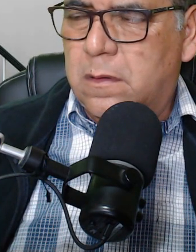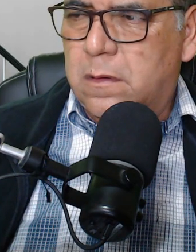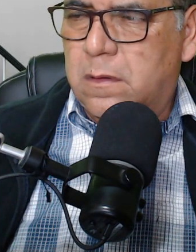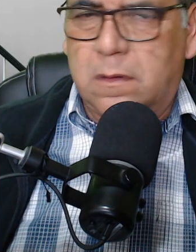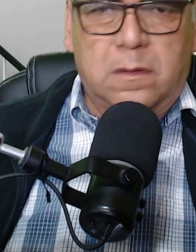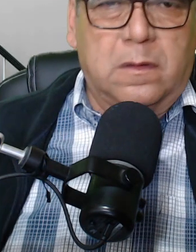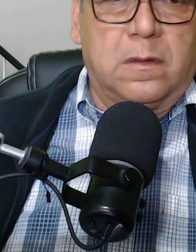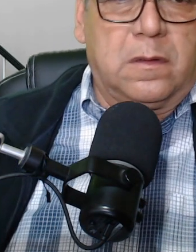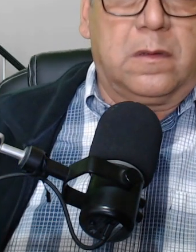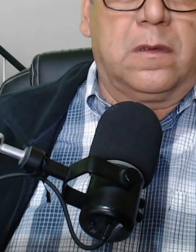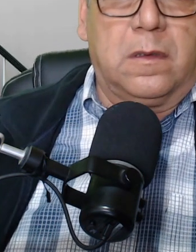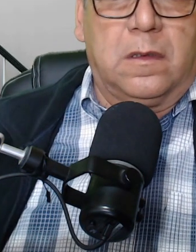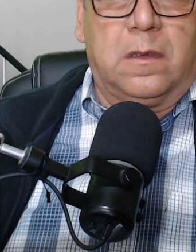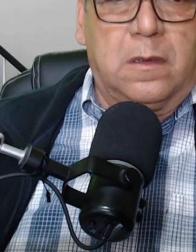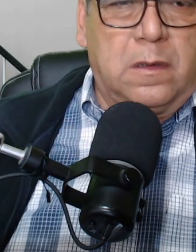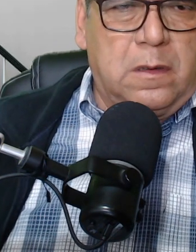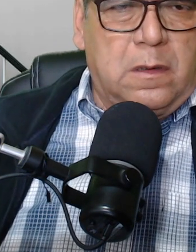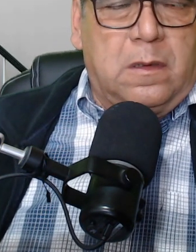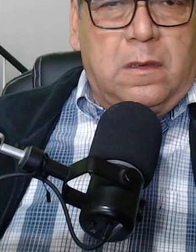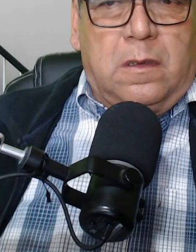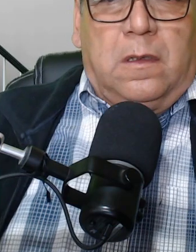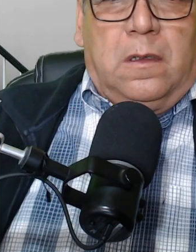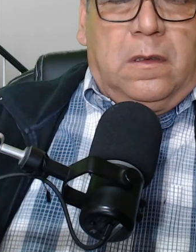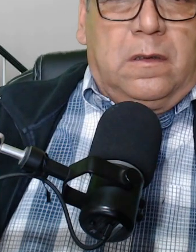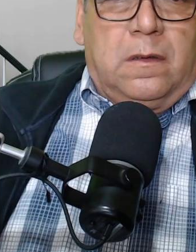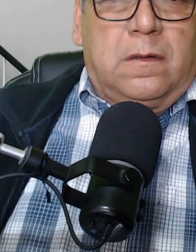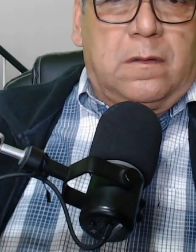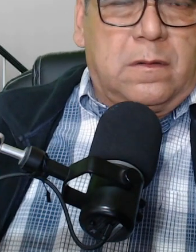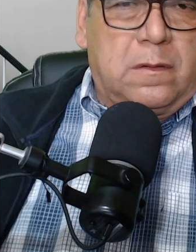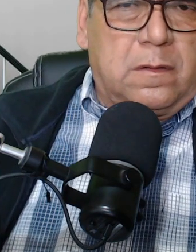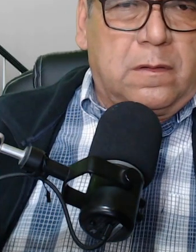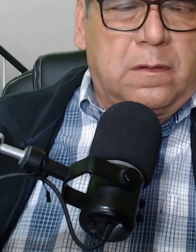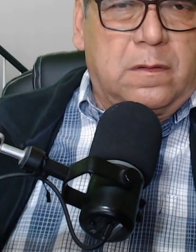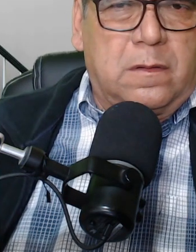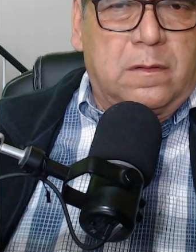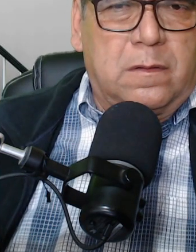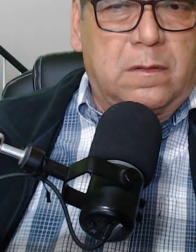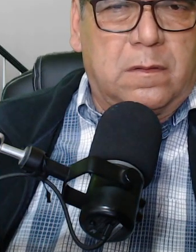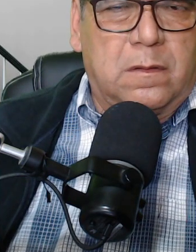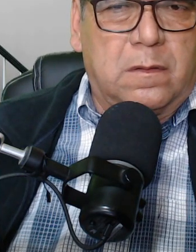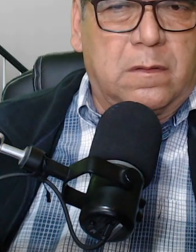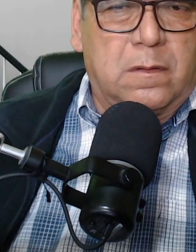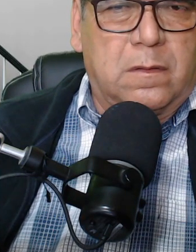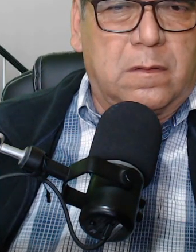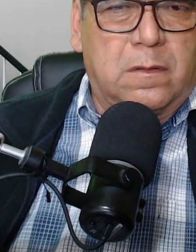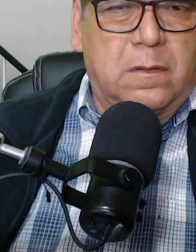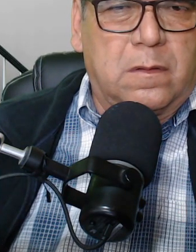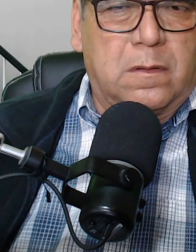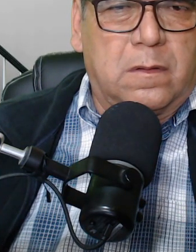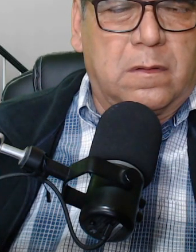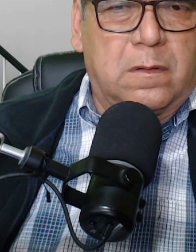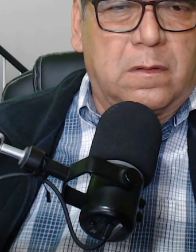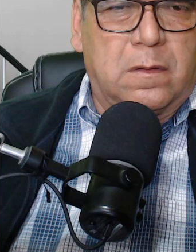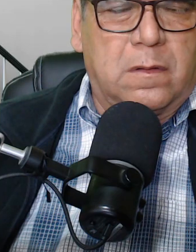Un saludo a todos. Pues realmente la propuesta de reforma constitucional que se ha planteado